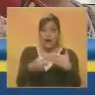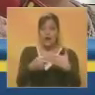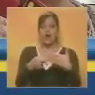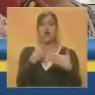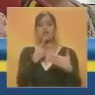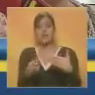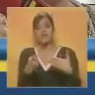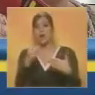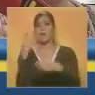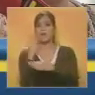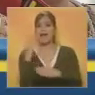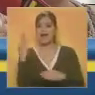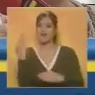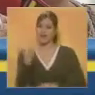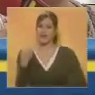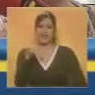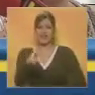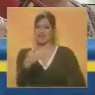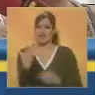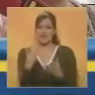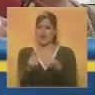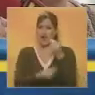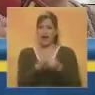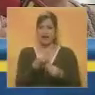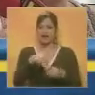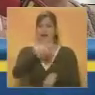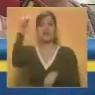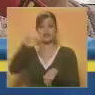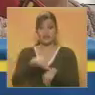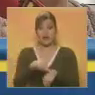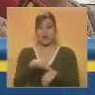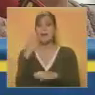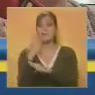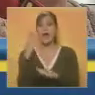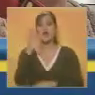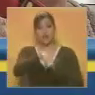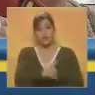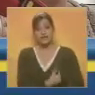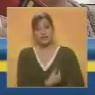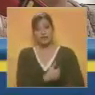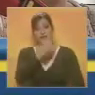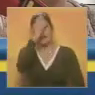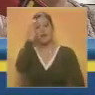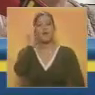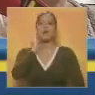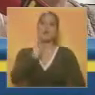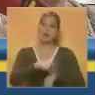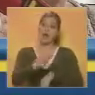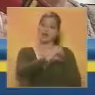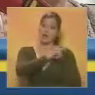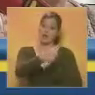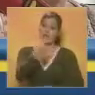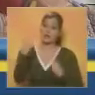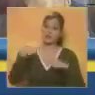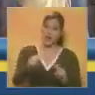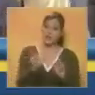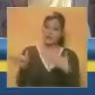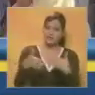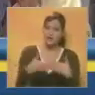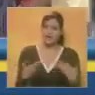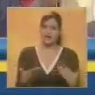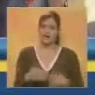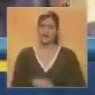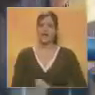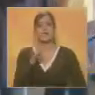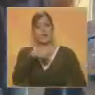aludiendo un paro que efectivamente no se ha dado a nivel nacional, que es el paro universitario, pues las autoridades tratan de cerrarnos. También